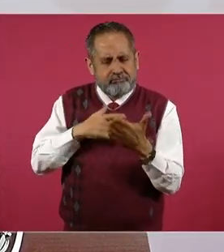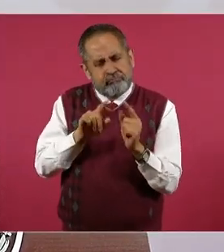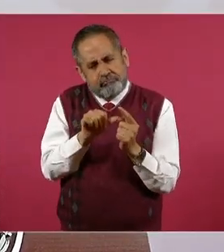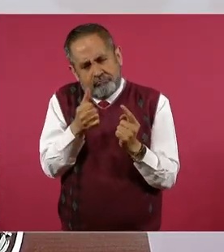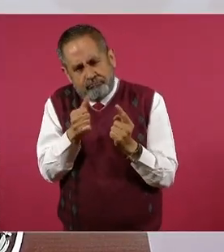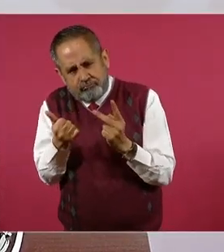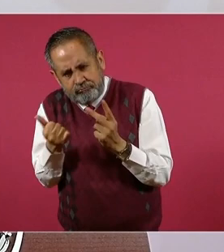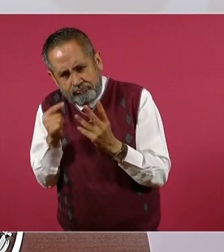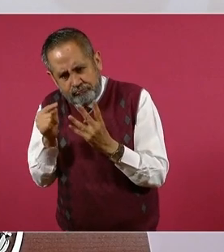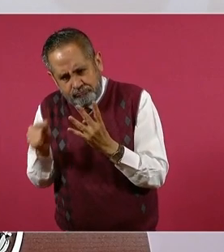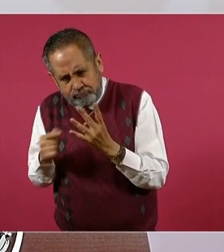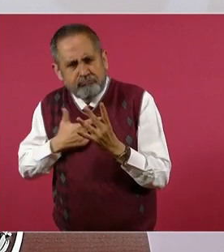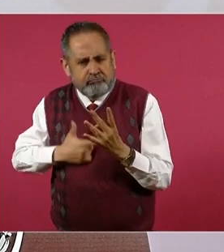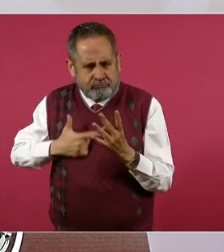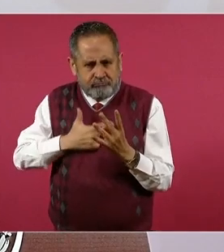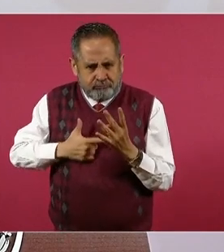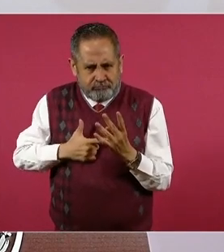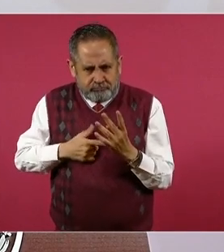otros, pero ese,